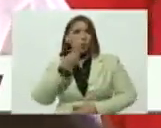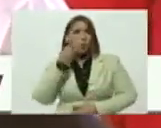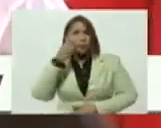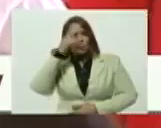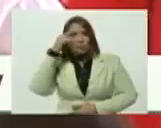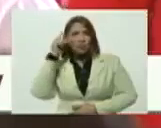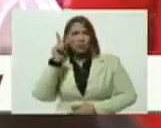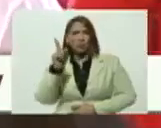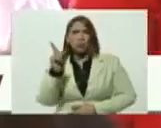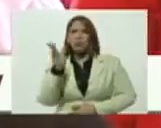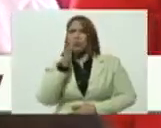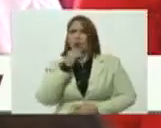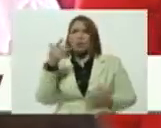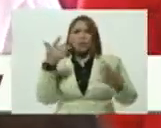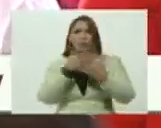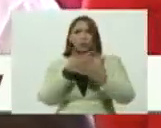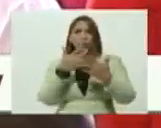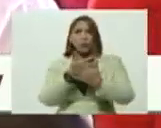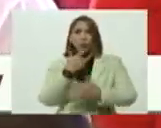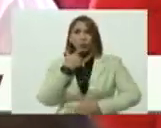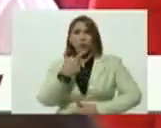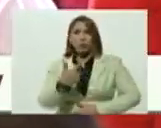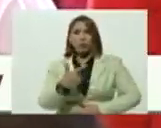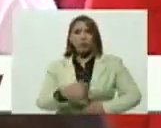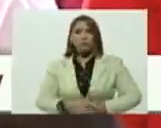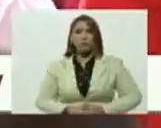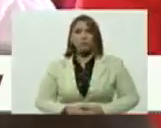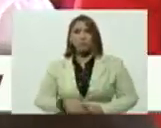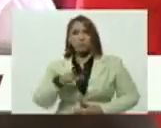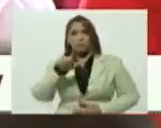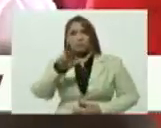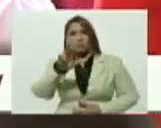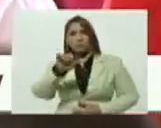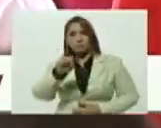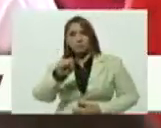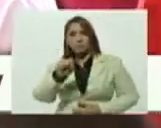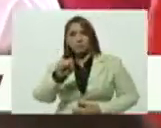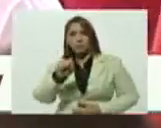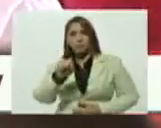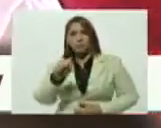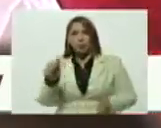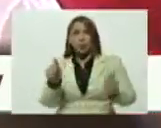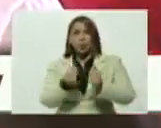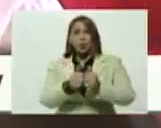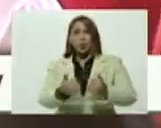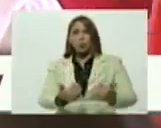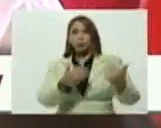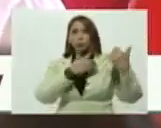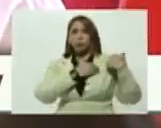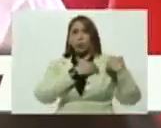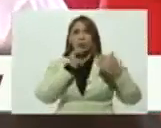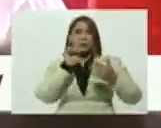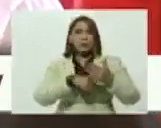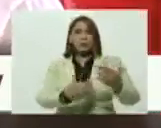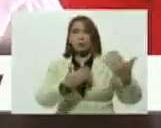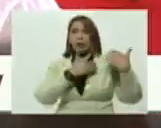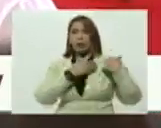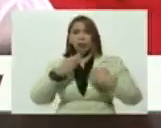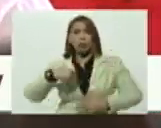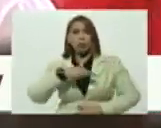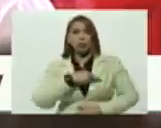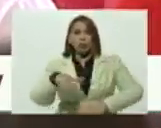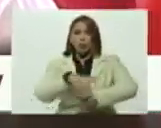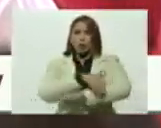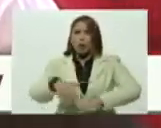No cabe duda, presidente, lo decía Luis José, que con cargo o sin cargo nosotros estaremos en la calle. Lo hemos